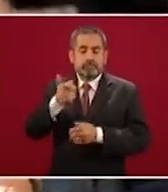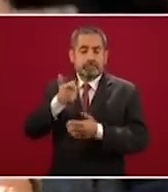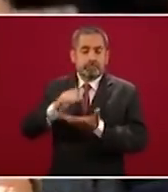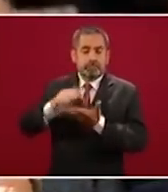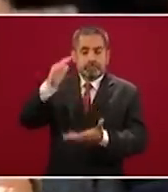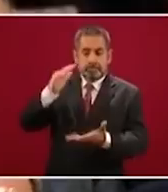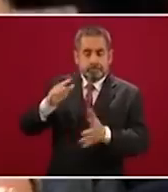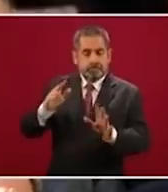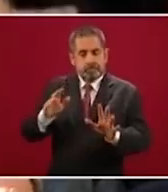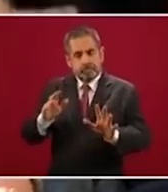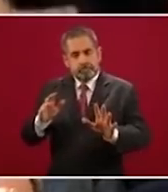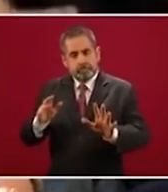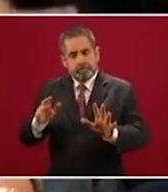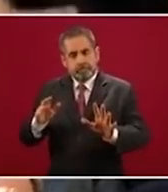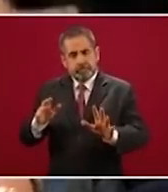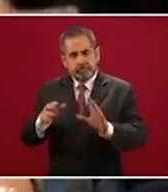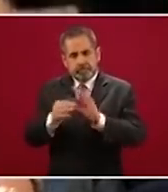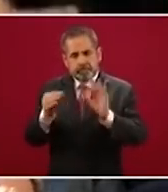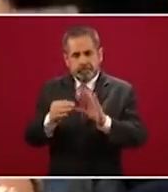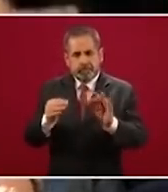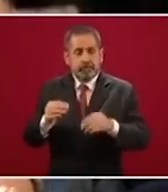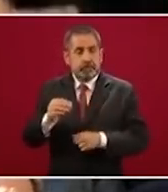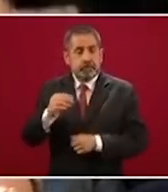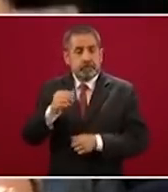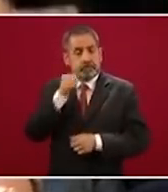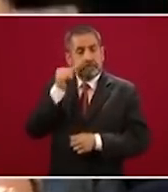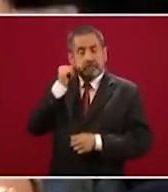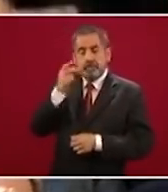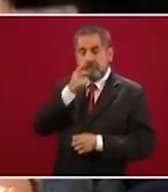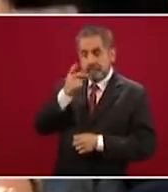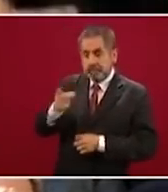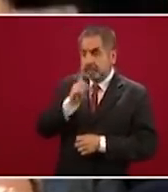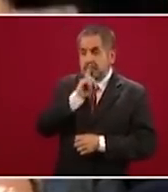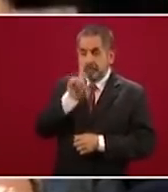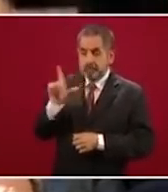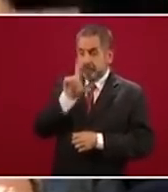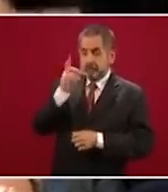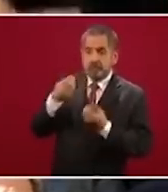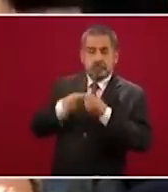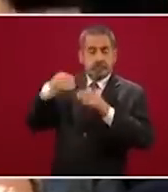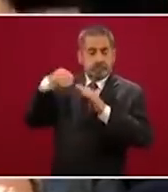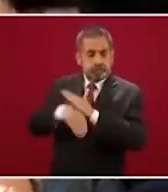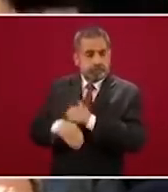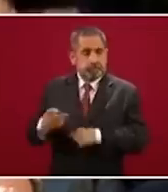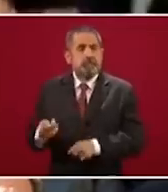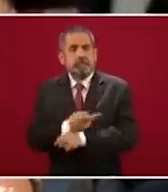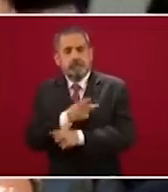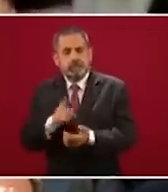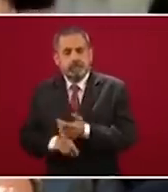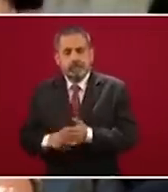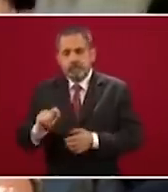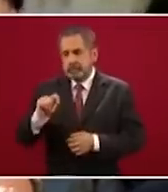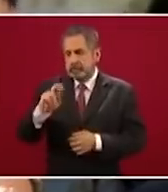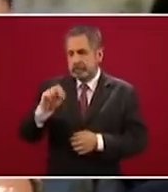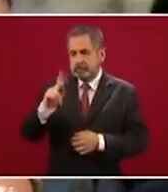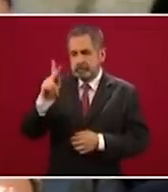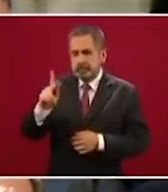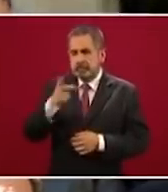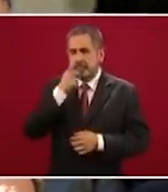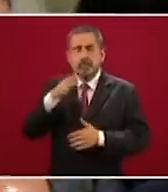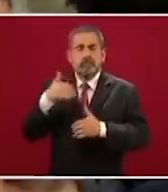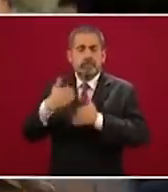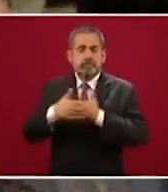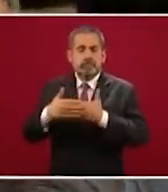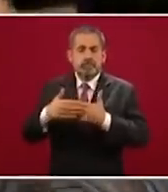aquí no se ha mencionado el lunes negro de ayer, no se ha mencionado que ya Trump dijo que va a haber recesión en